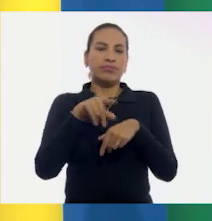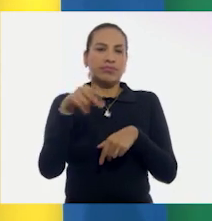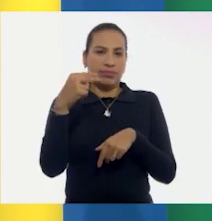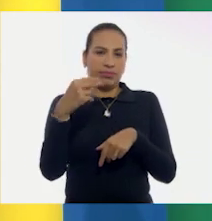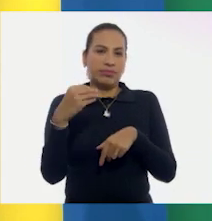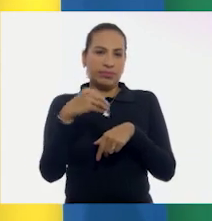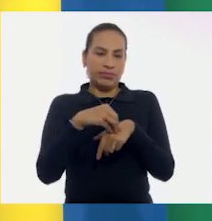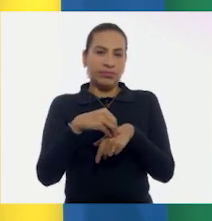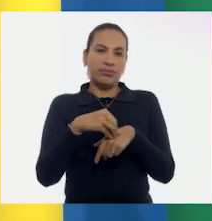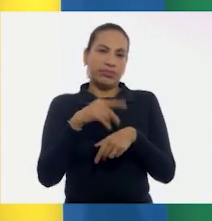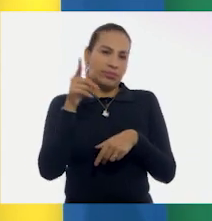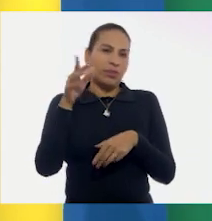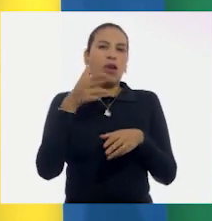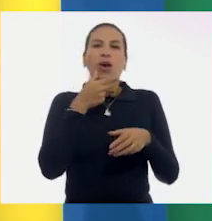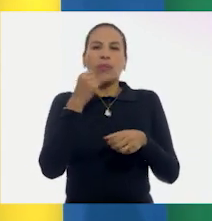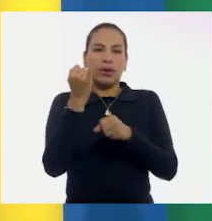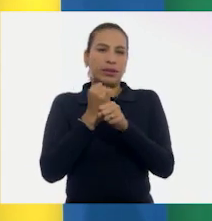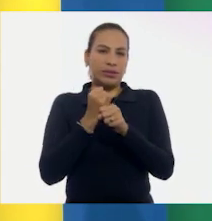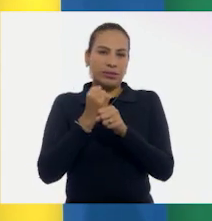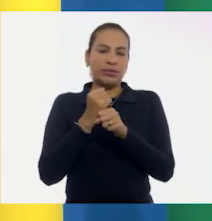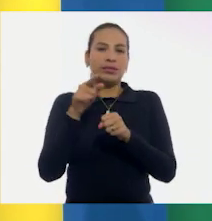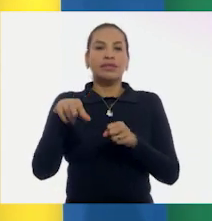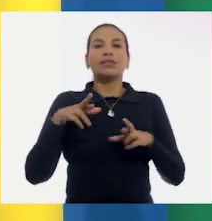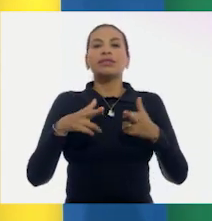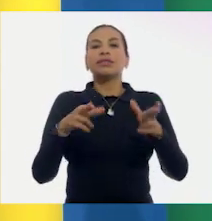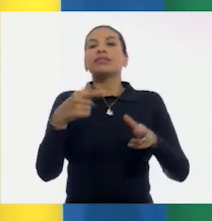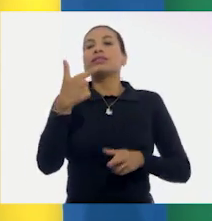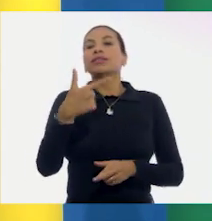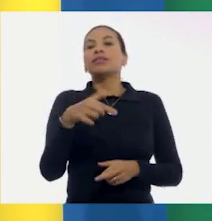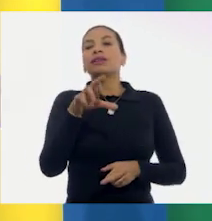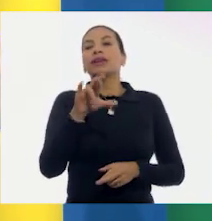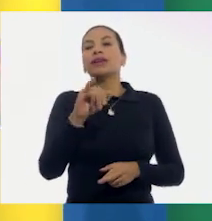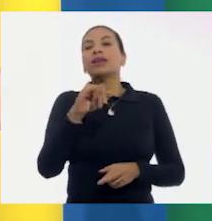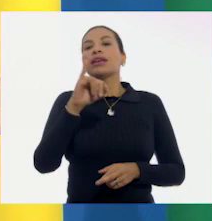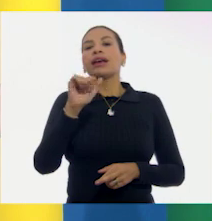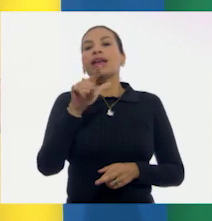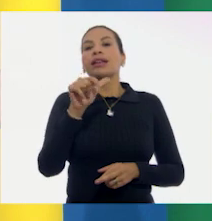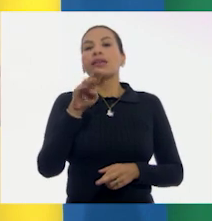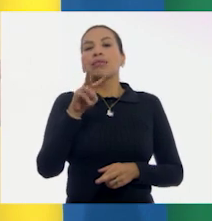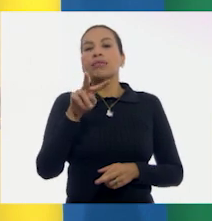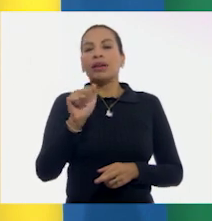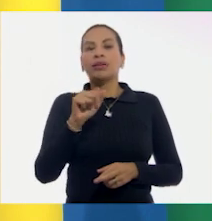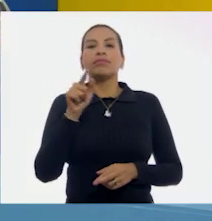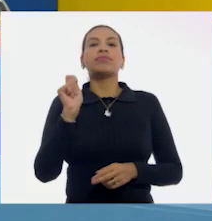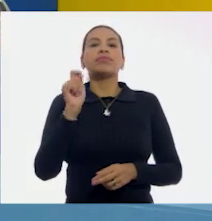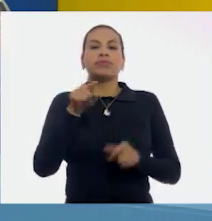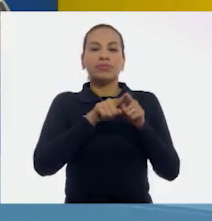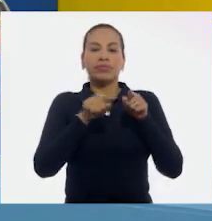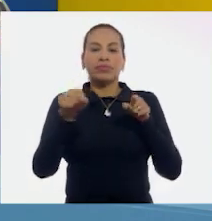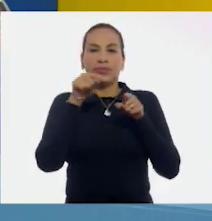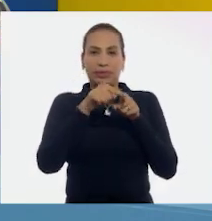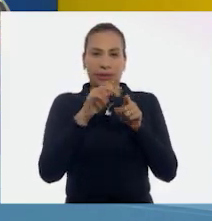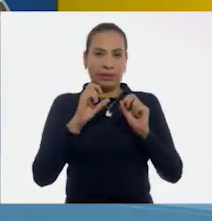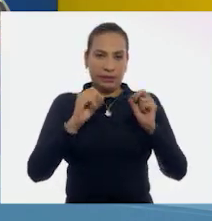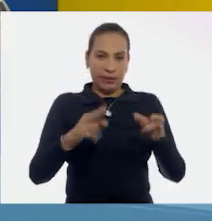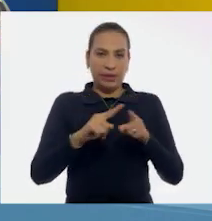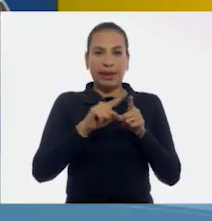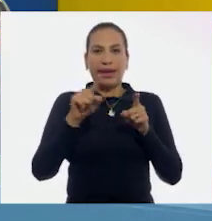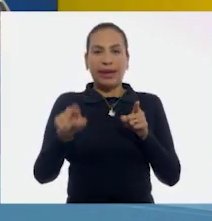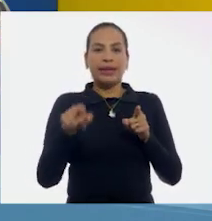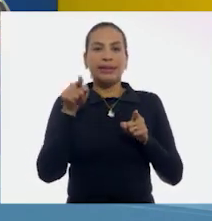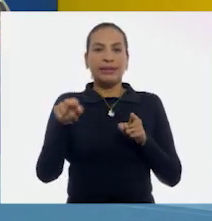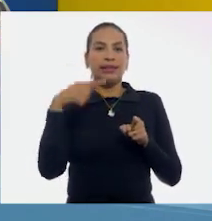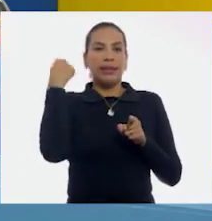¿verdad? Porque hoy es el río Grijalva que recorre Chiapas y Tabasco. Precisamente,